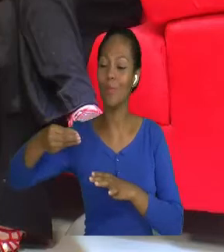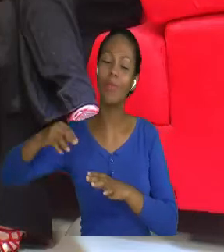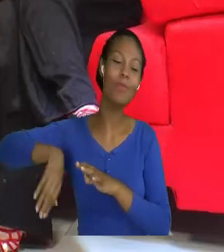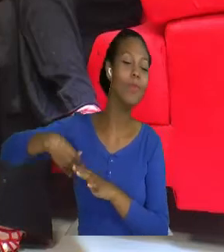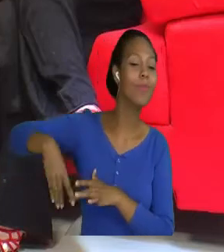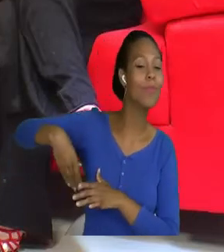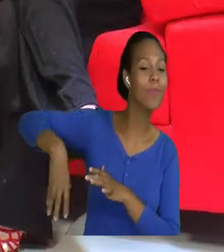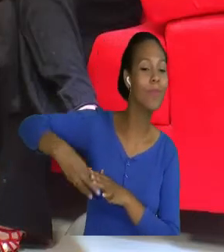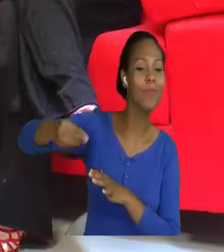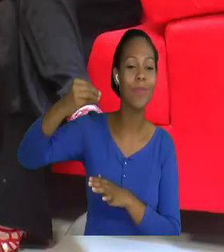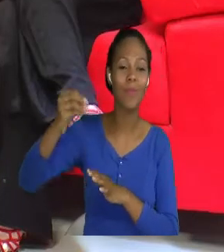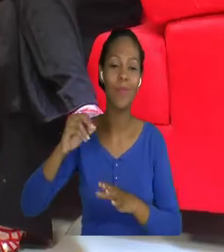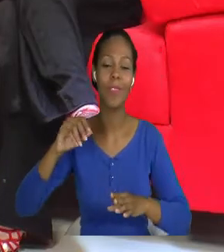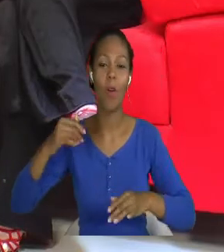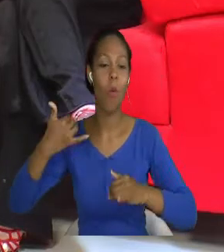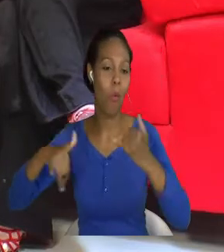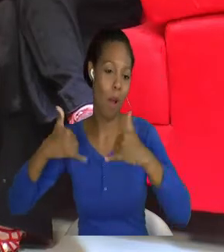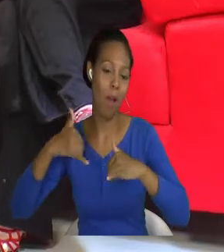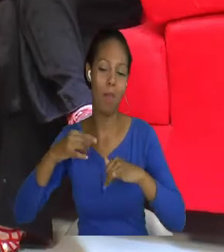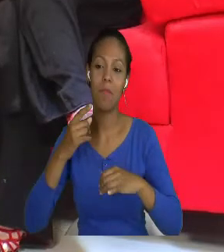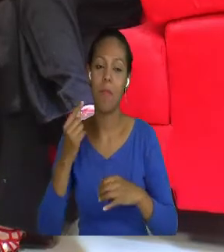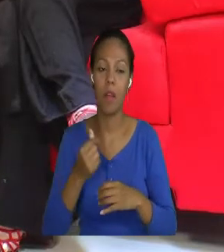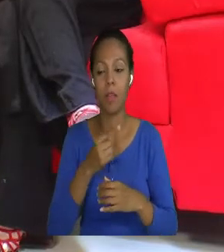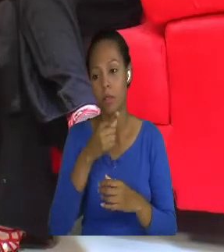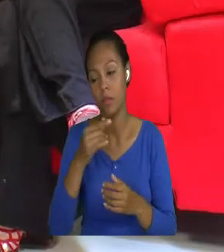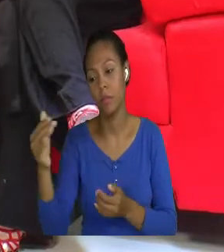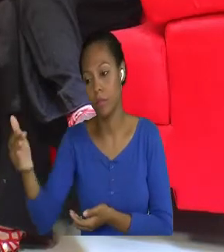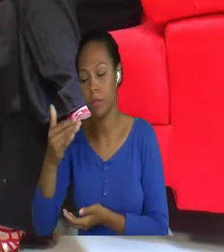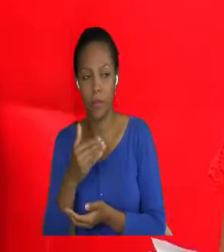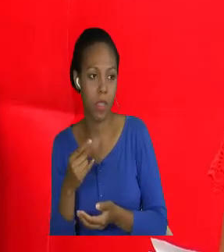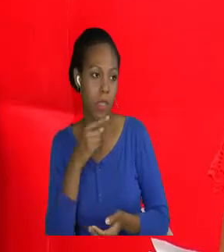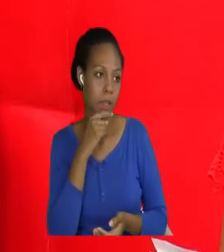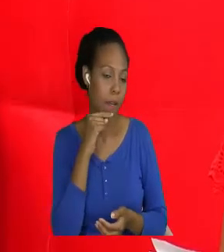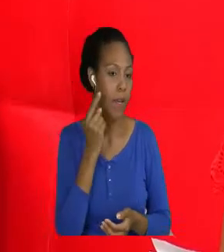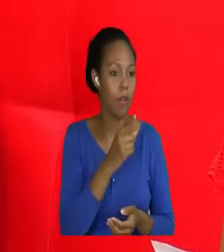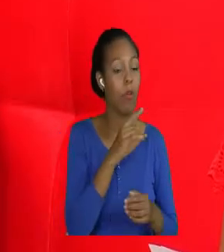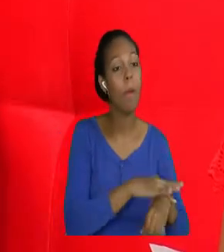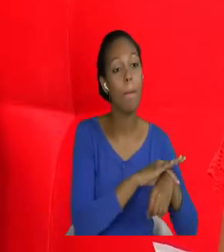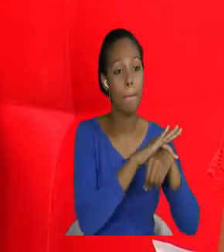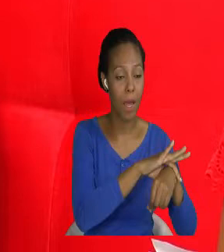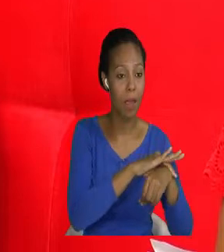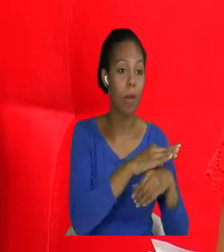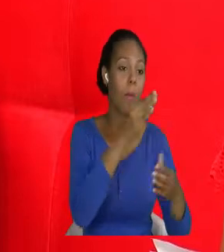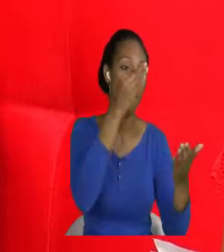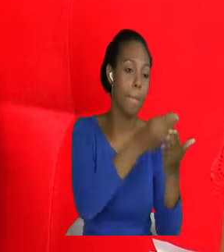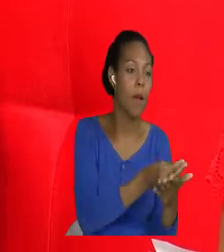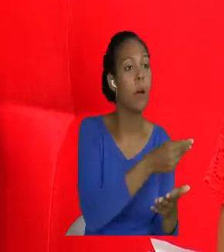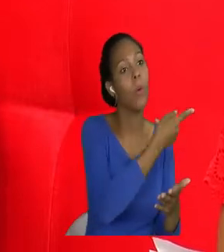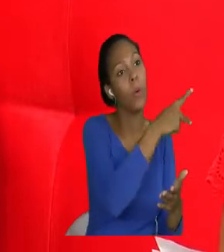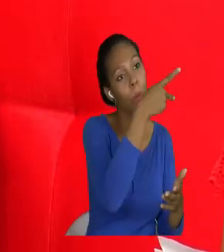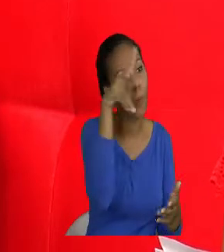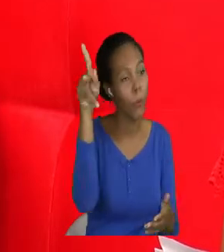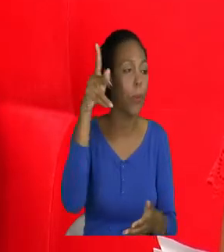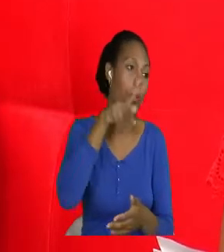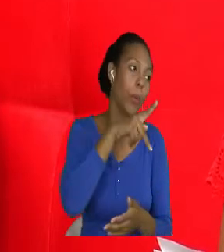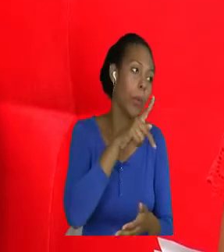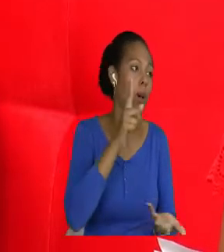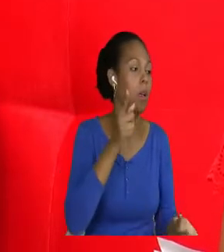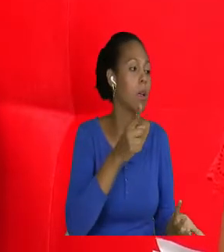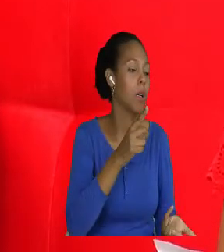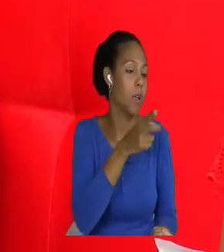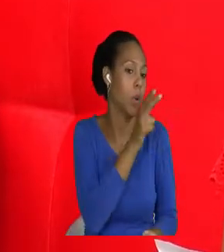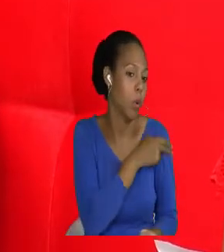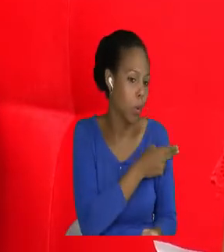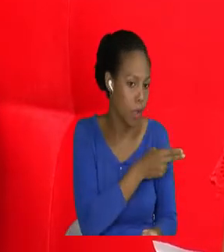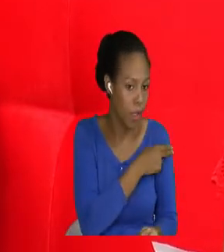pero nosotros tenemos que darle a los médicos el desplazamiento del hotel, en la parte donde se va a realizar